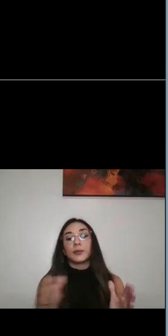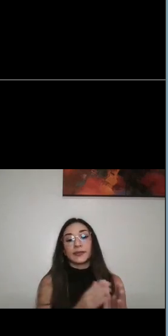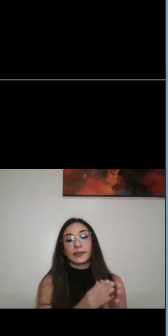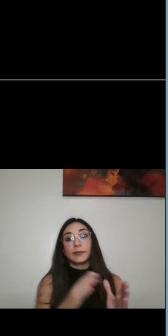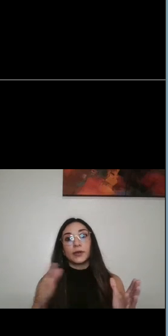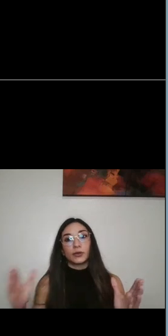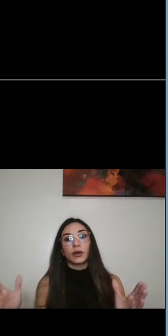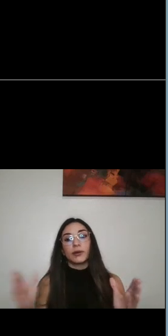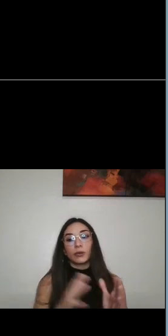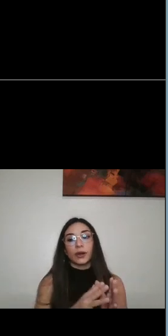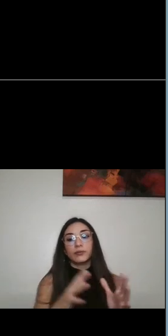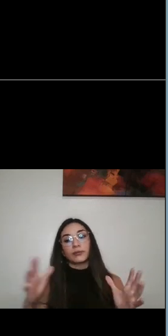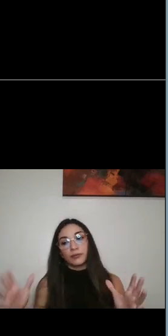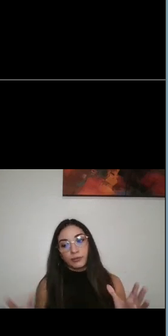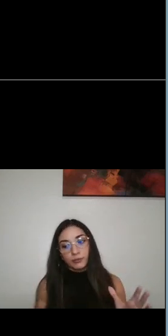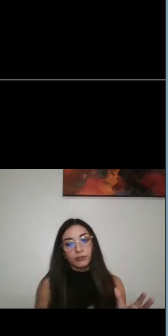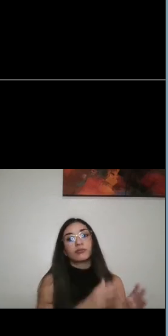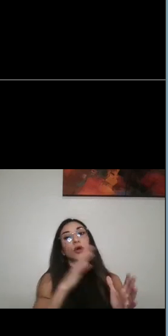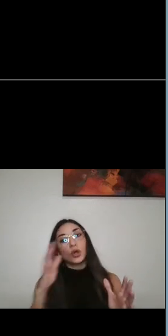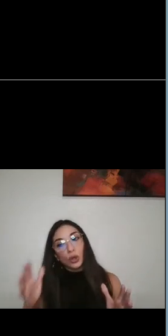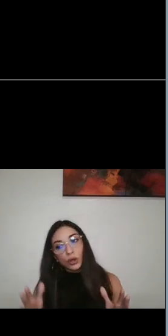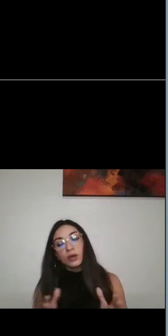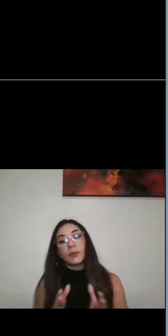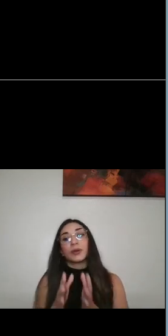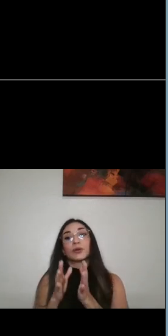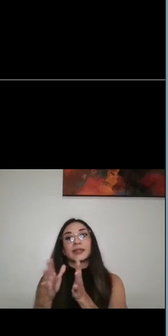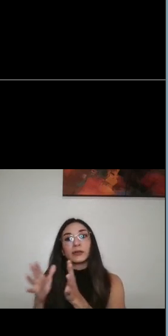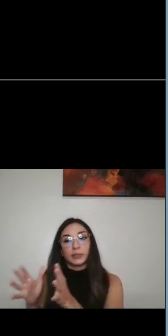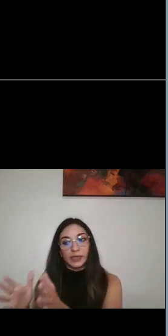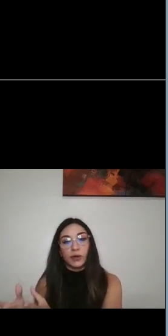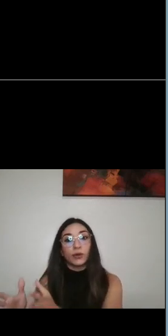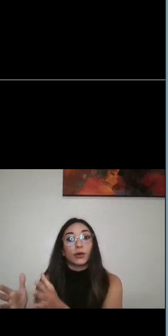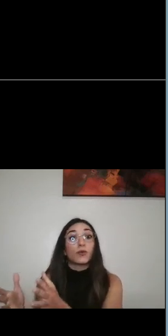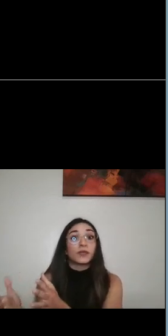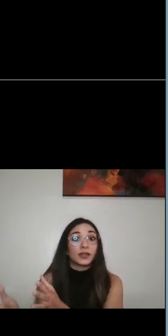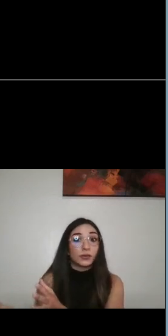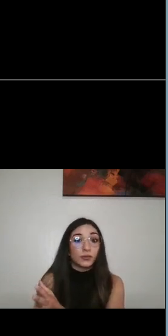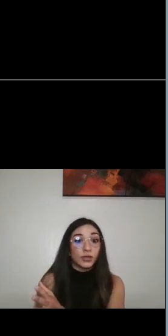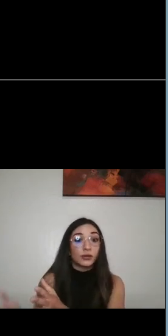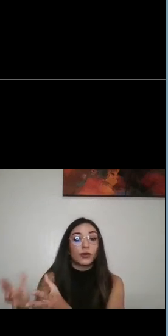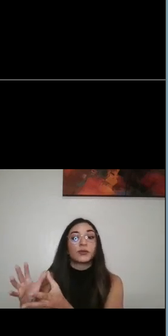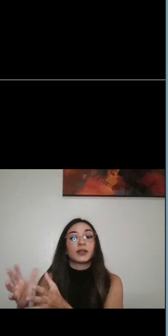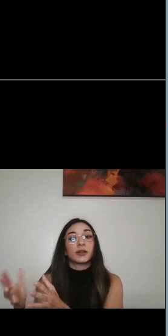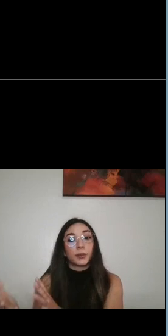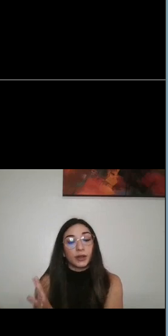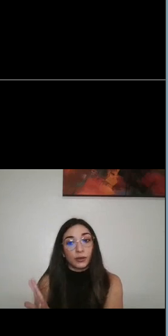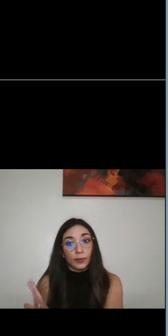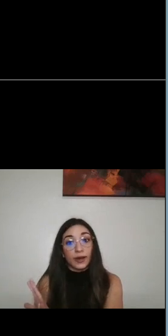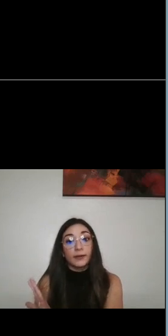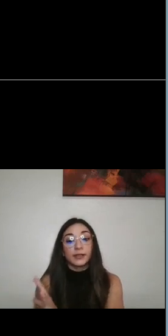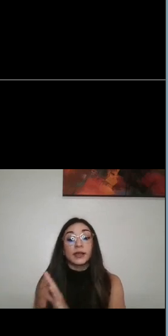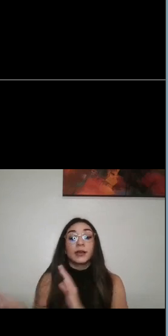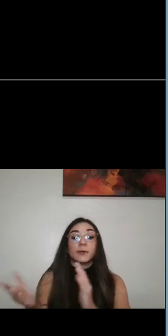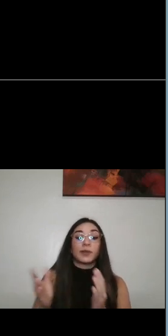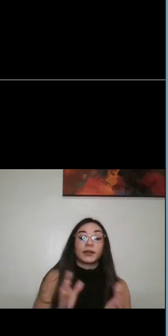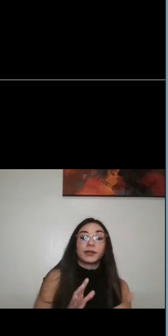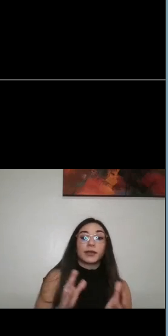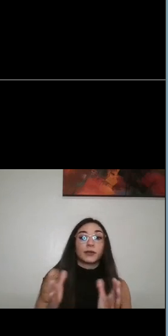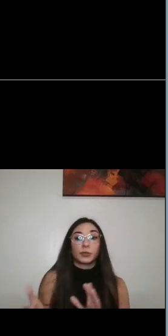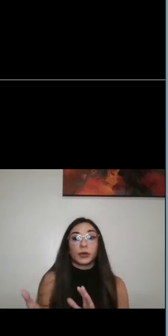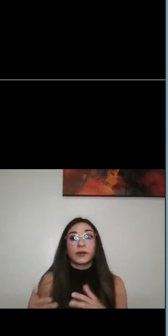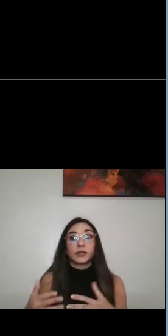audiometría, pues sí me ayuda a evaluar todo, pero es más específico de cómo está escuchando y cómo está interpretando palabras,